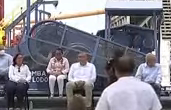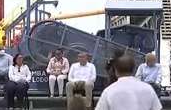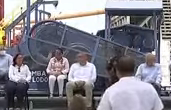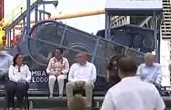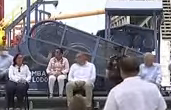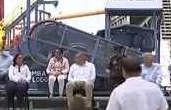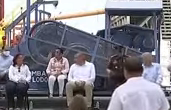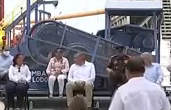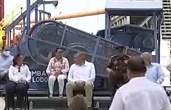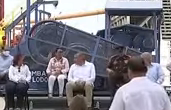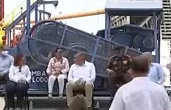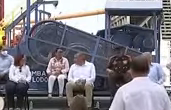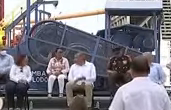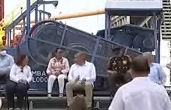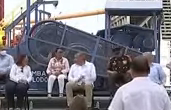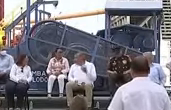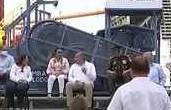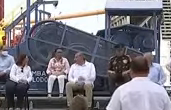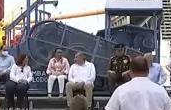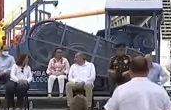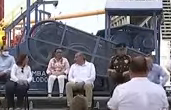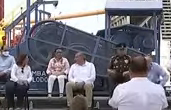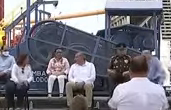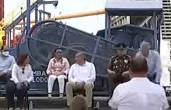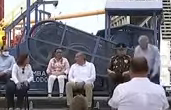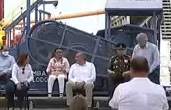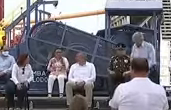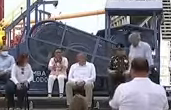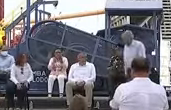licenciado Andrés Manuel López Obrador